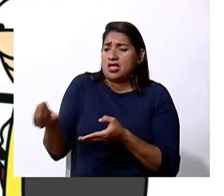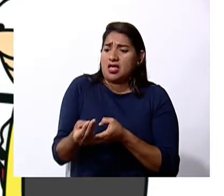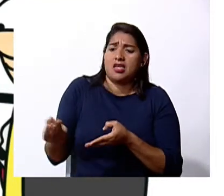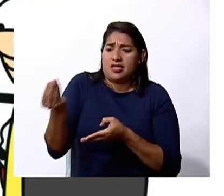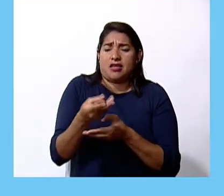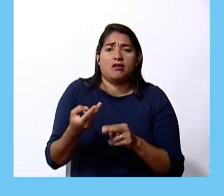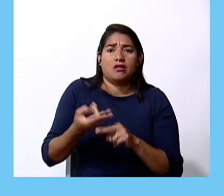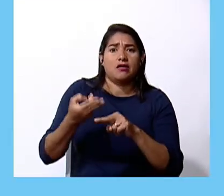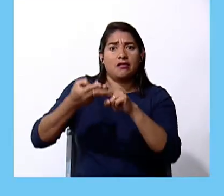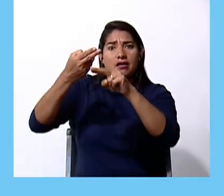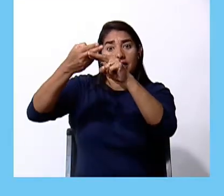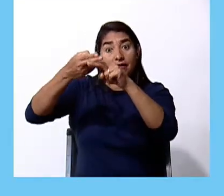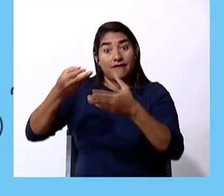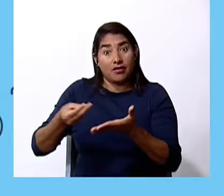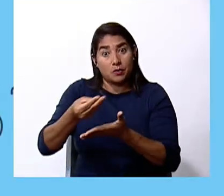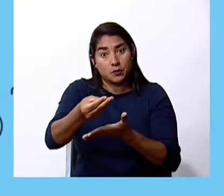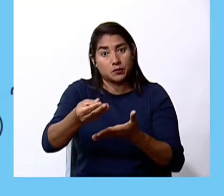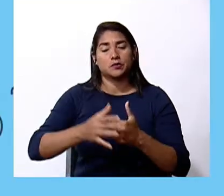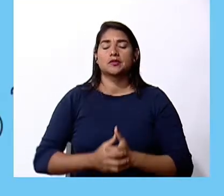productos.